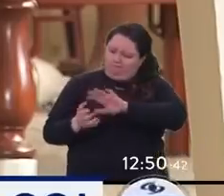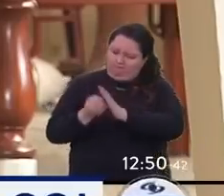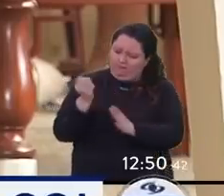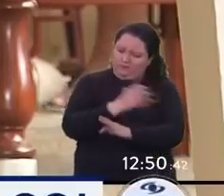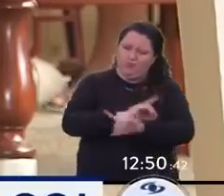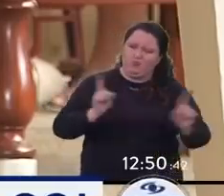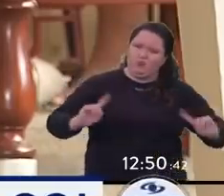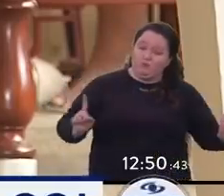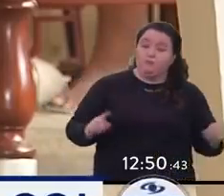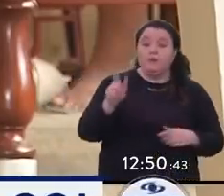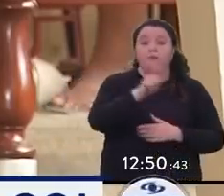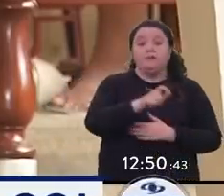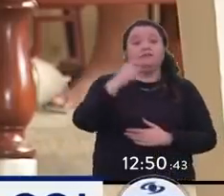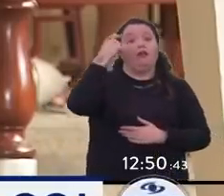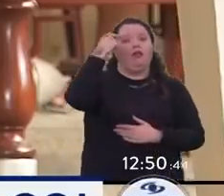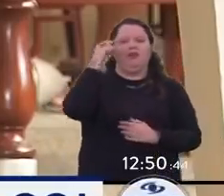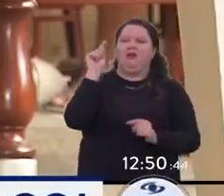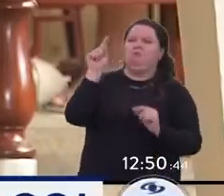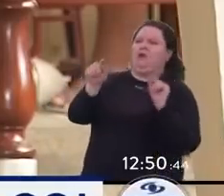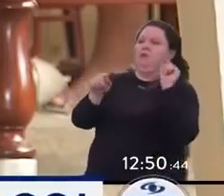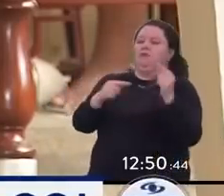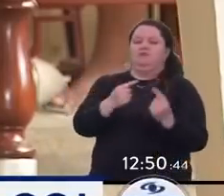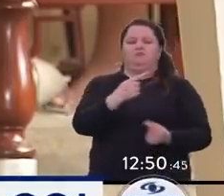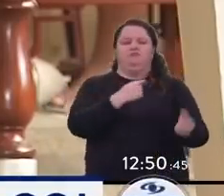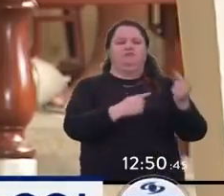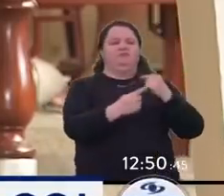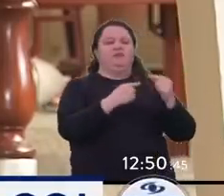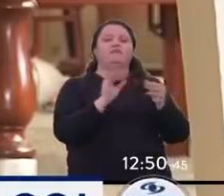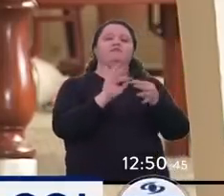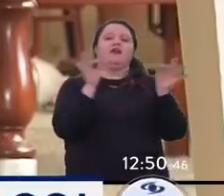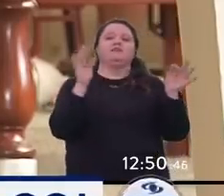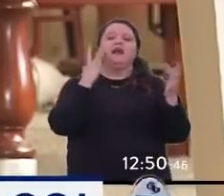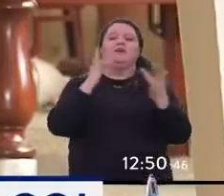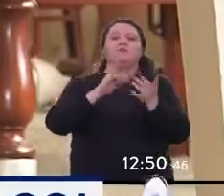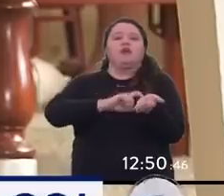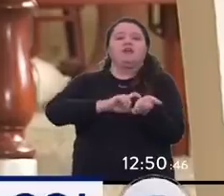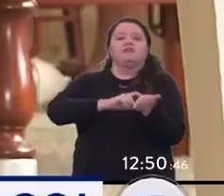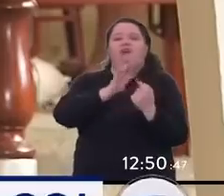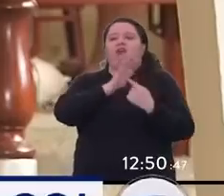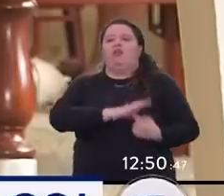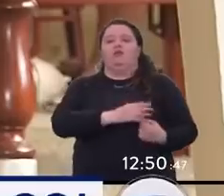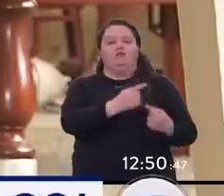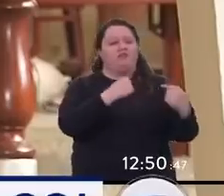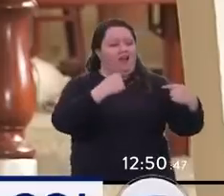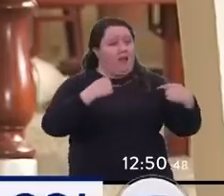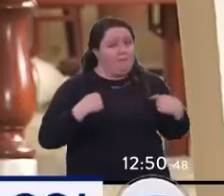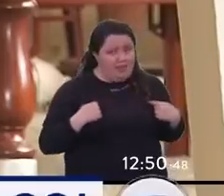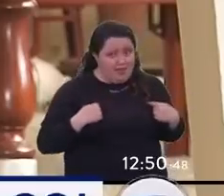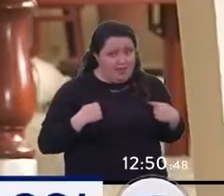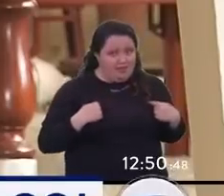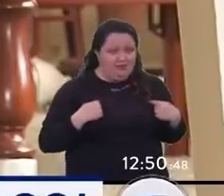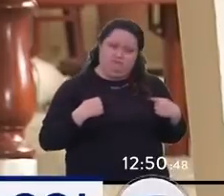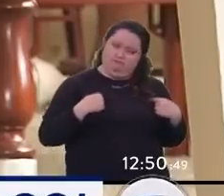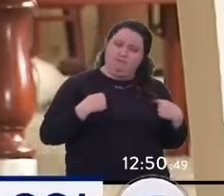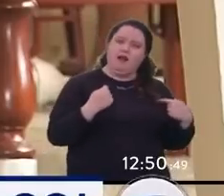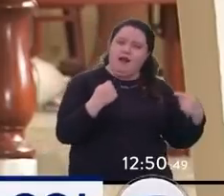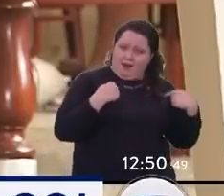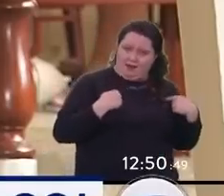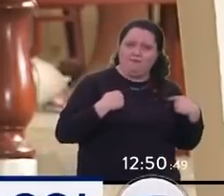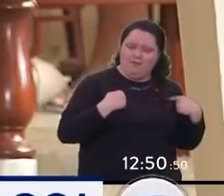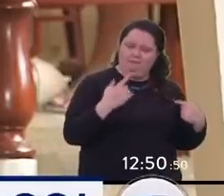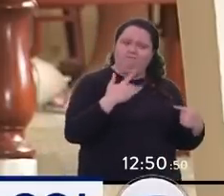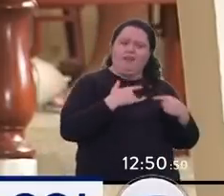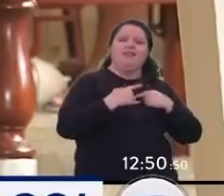gente creía que cuando me insultaba o me agredía con frases racistas me estaba ofendiendo a mí, y no solo a mí,